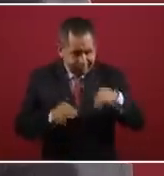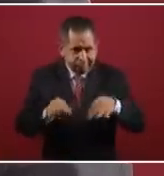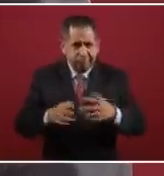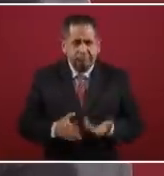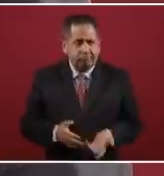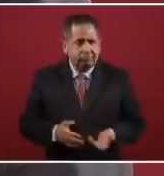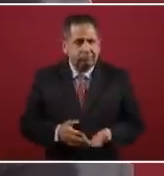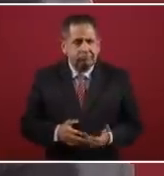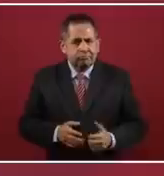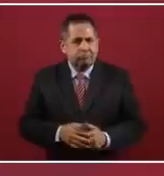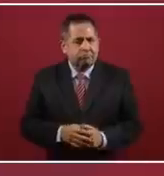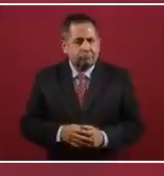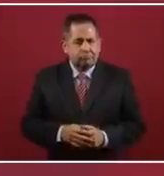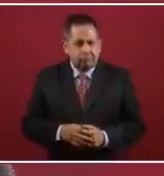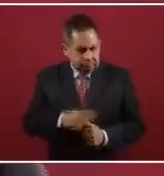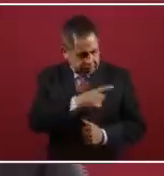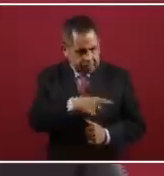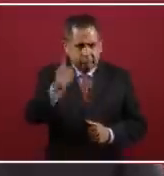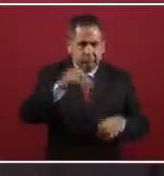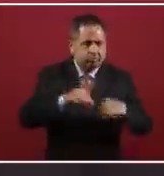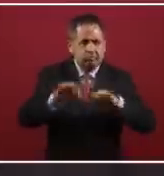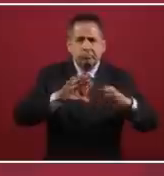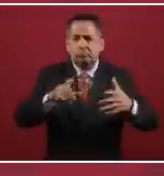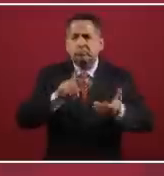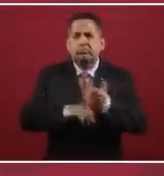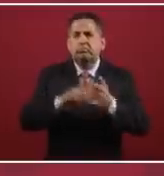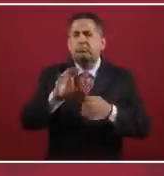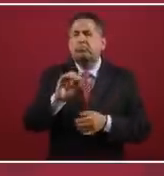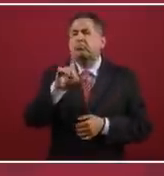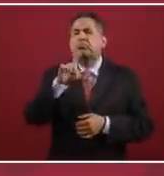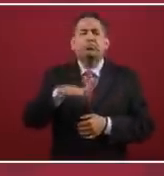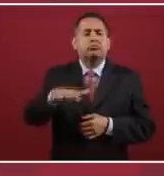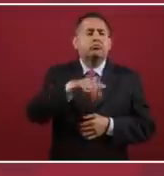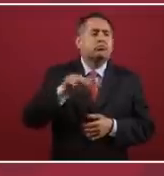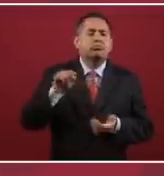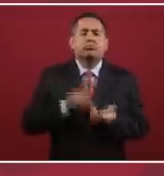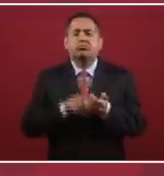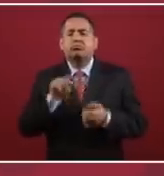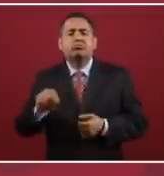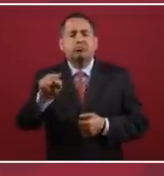a trabajar en las colonias,